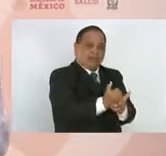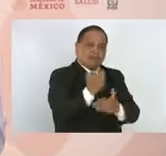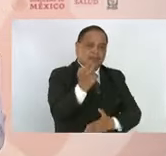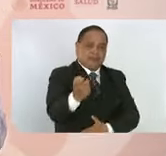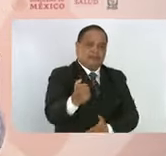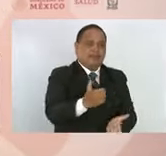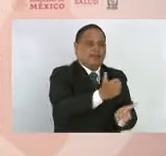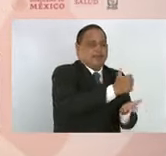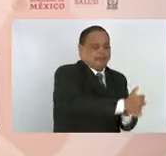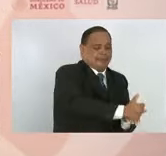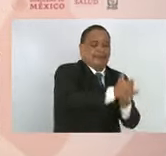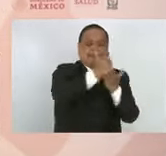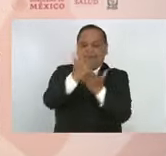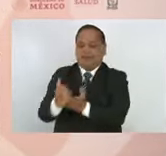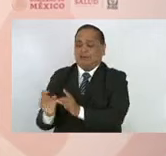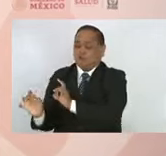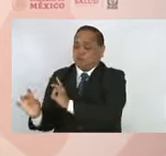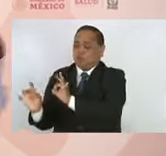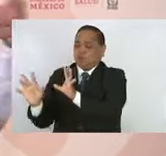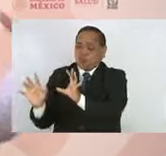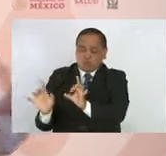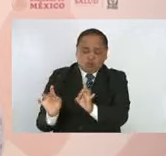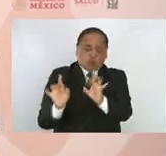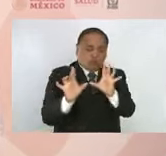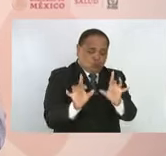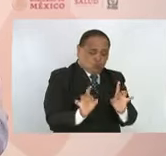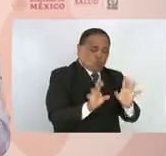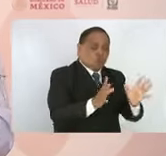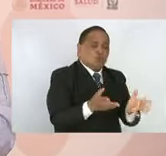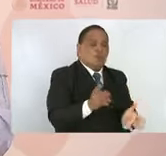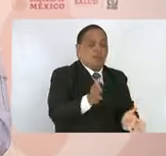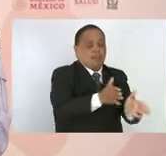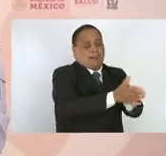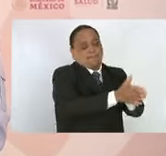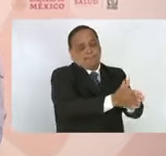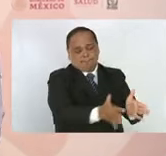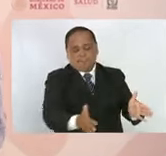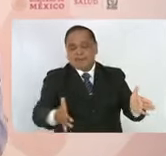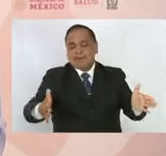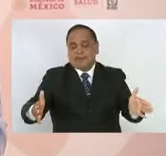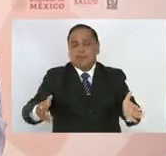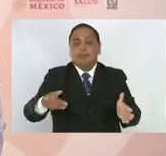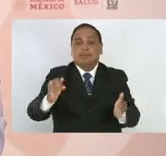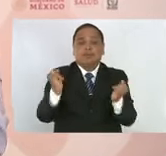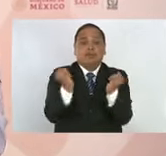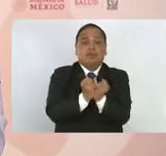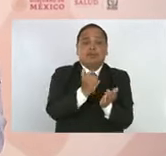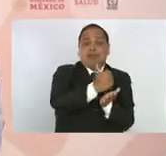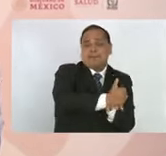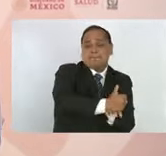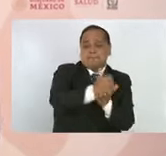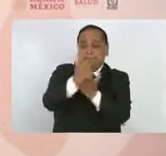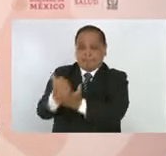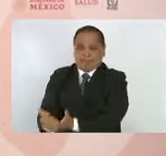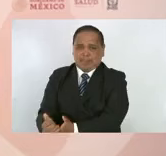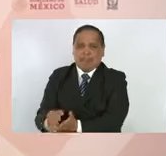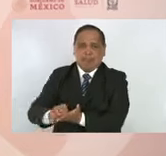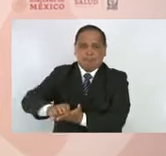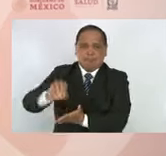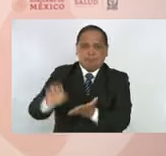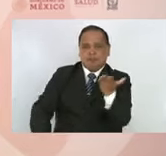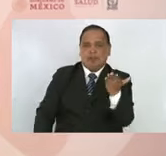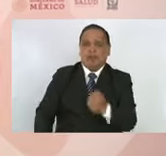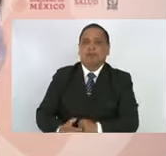solidaridad en diferentes episodios que se llaman Márquez Sterling, la solidaridad del general Cárdenas y